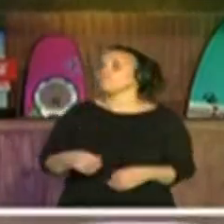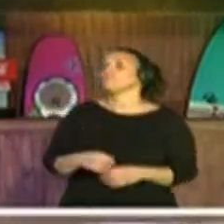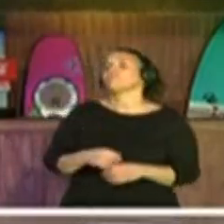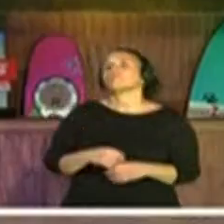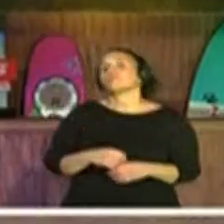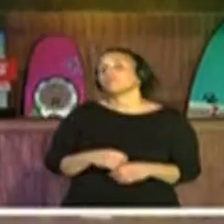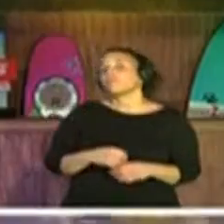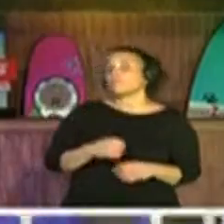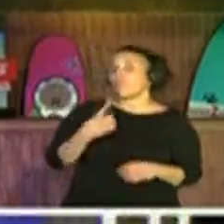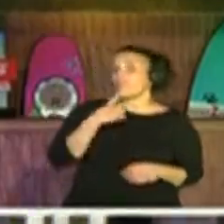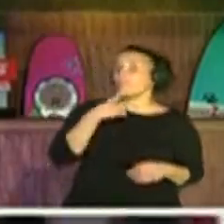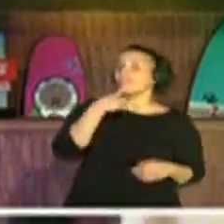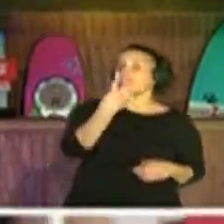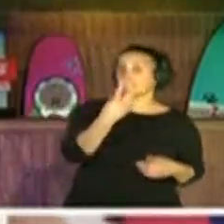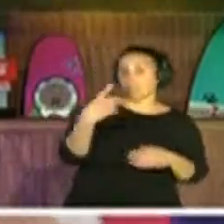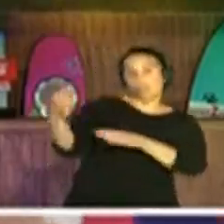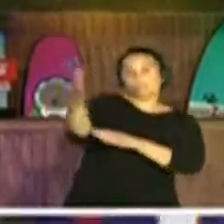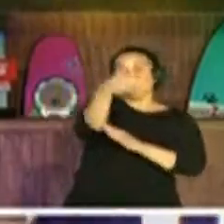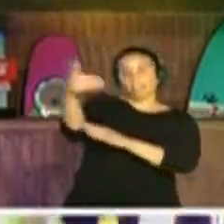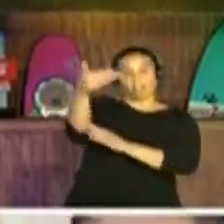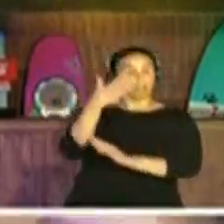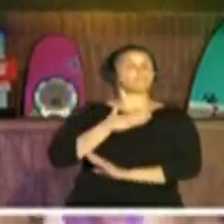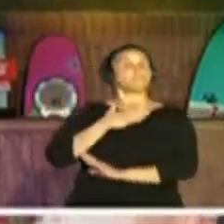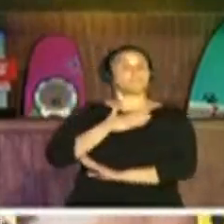¿Qué decir de mi bandera?